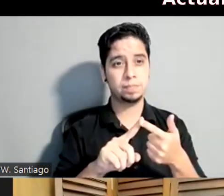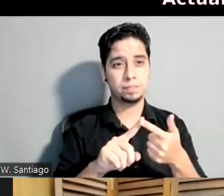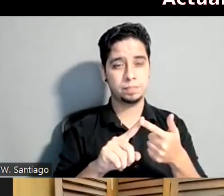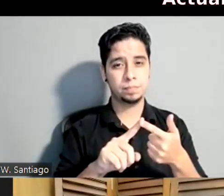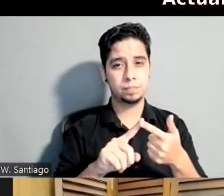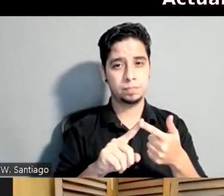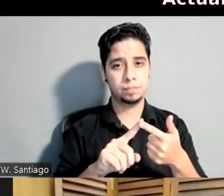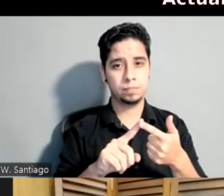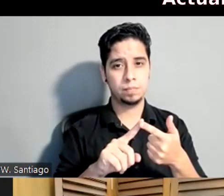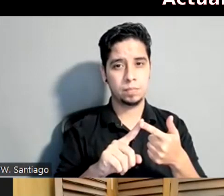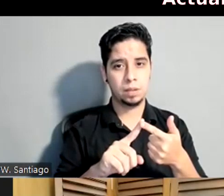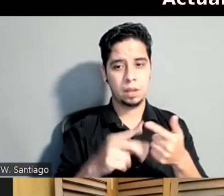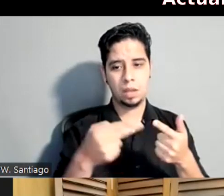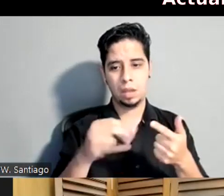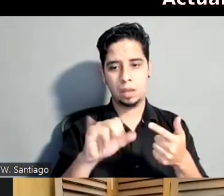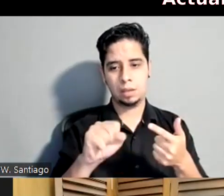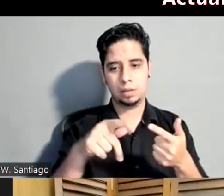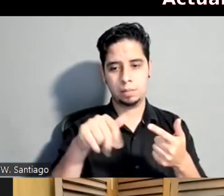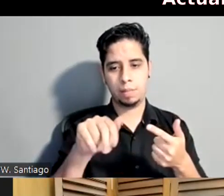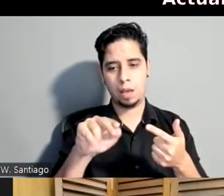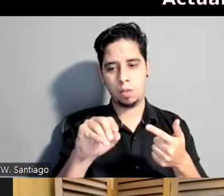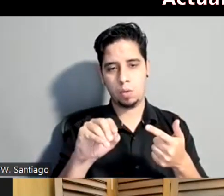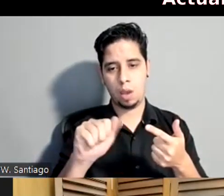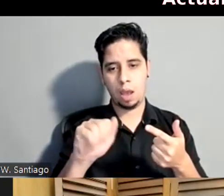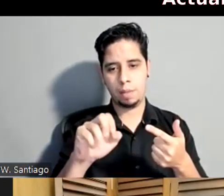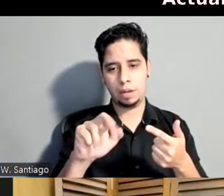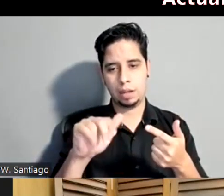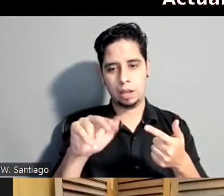Dos, hispanoamericano.